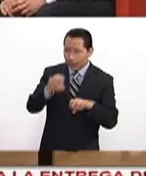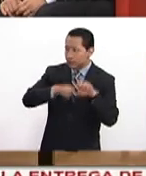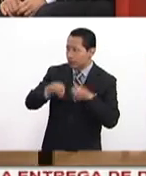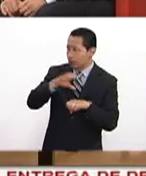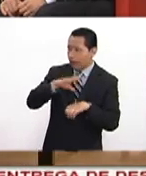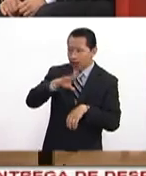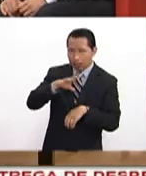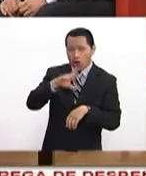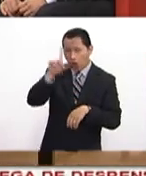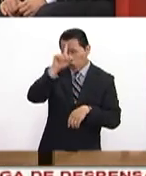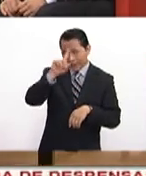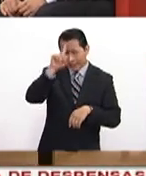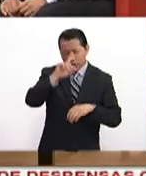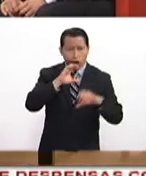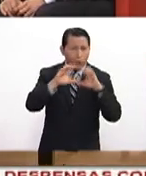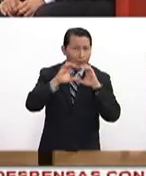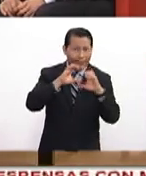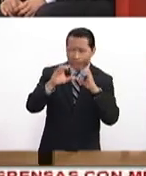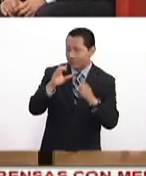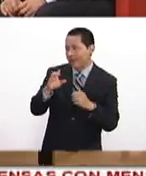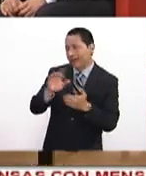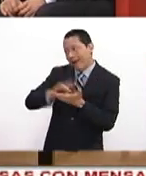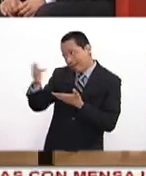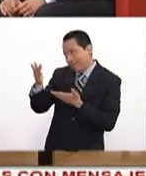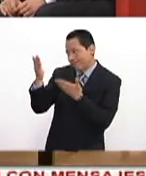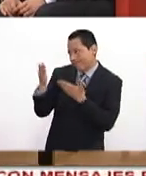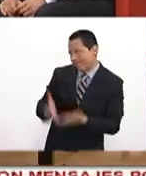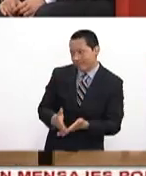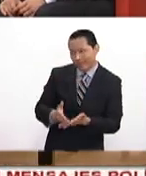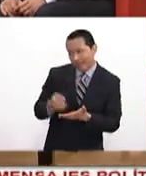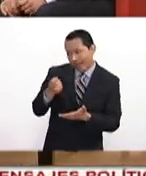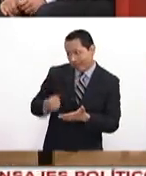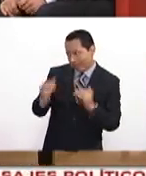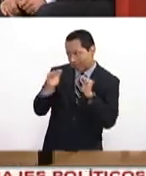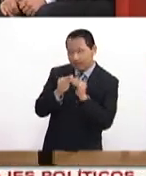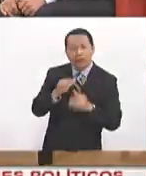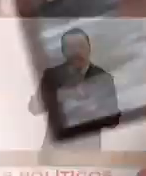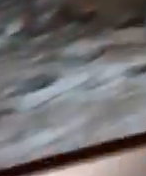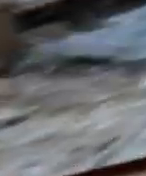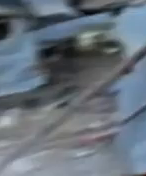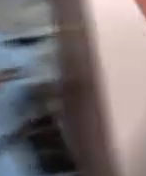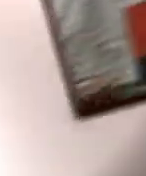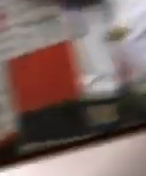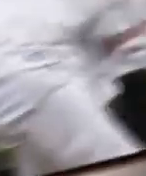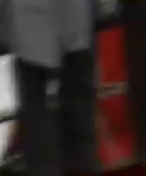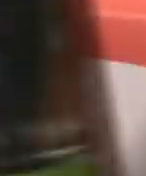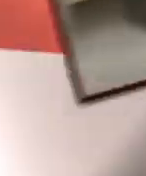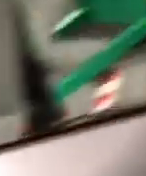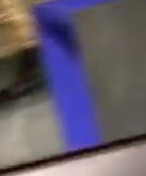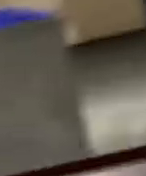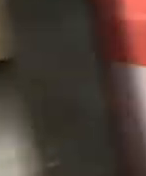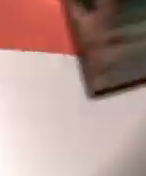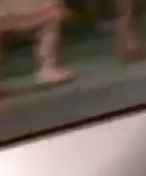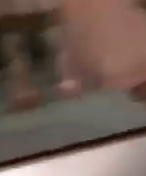del Consejo de la Comunicación. Muchas gracias por estar aquí. Esta es tu casa. Gracias, Pati Omar. Gracias.